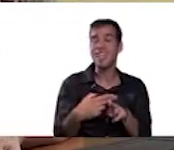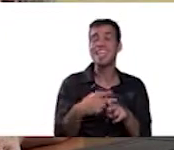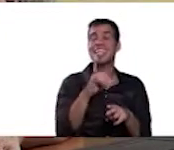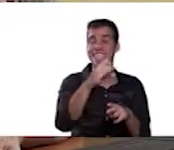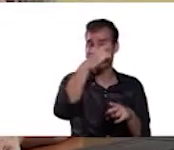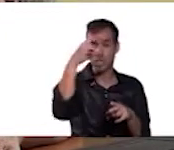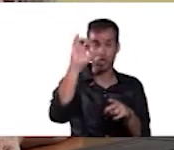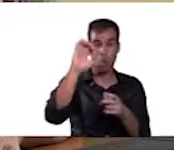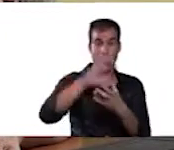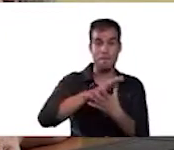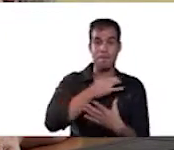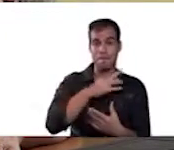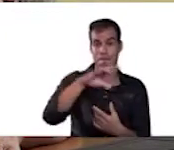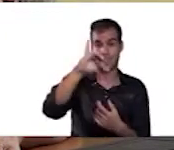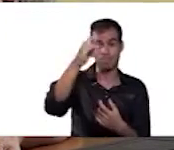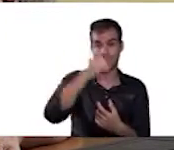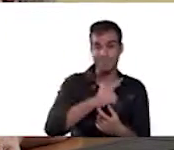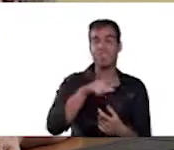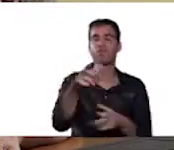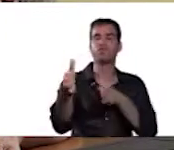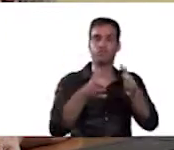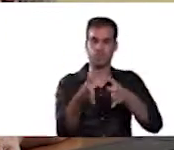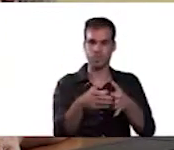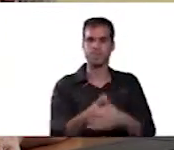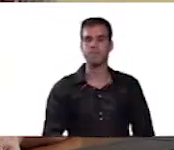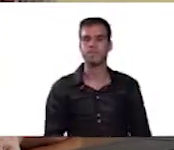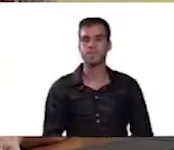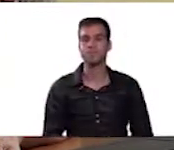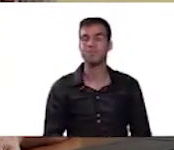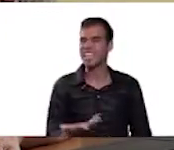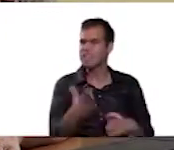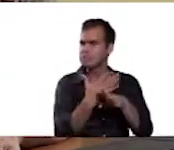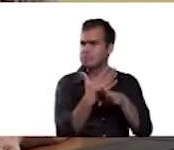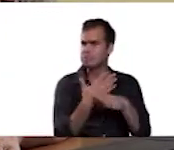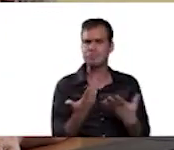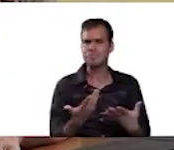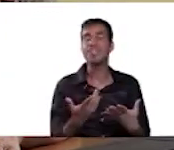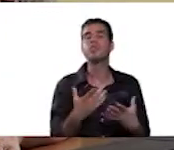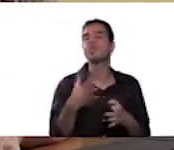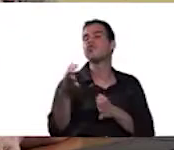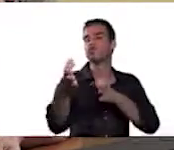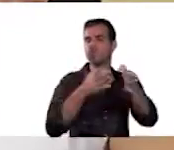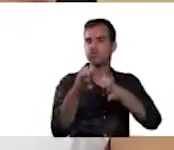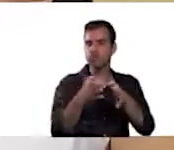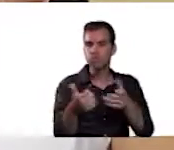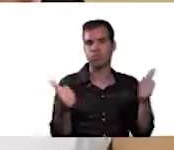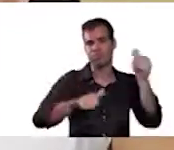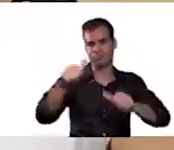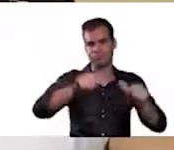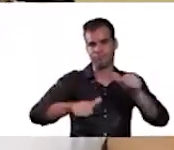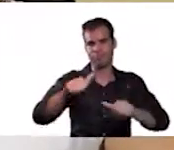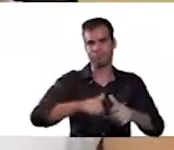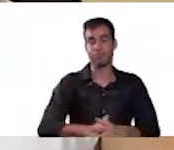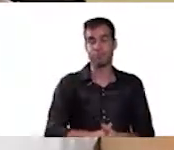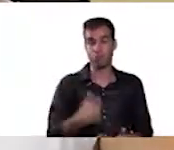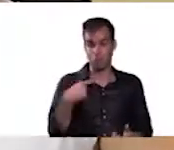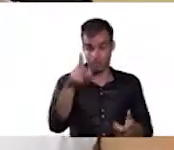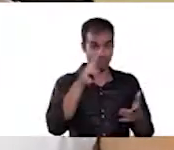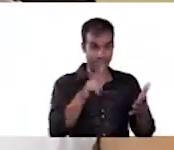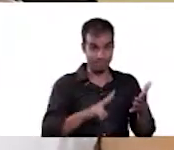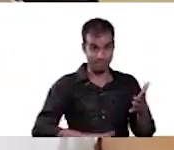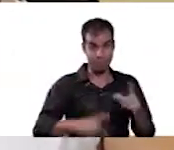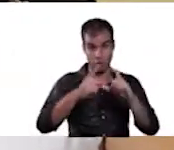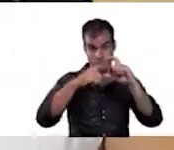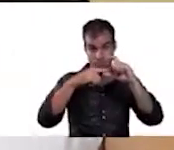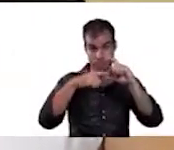función. Como bien lo dice la palabra, ¿qué es lo que va a variar aquí? La función química. Cuando lean este contenido en